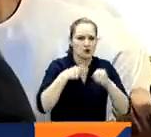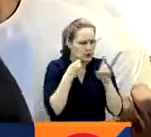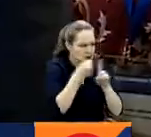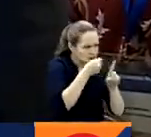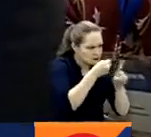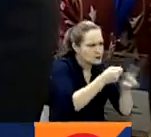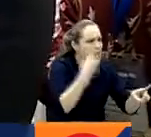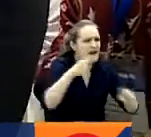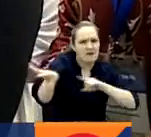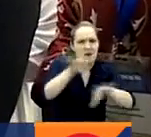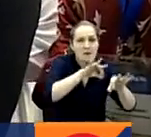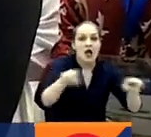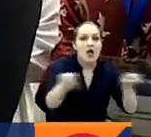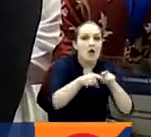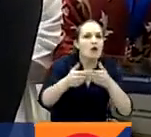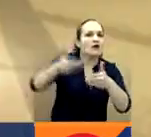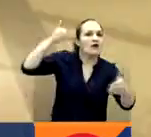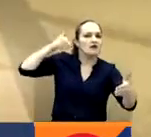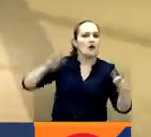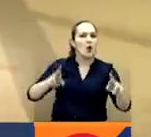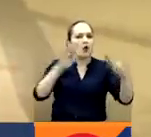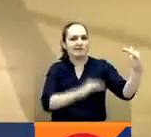niveles prepandémicos.